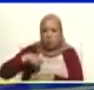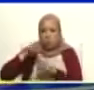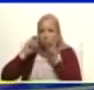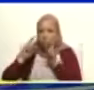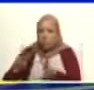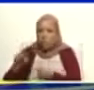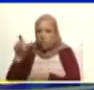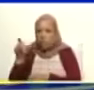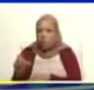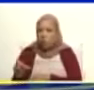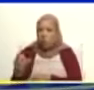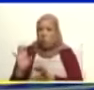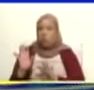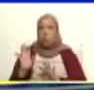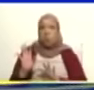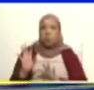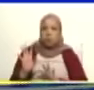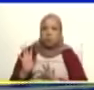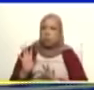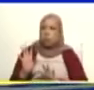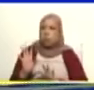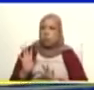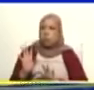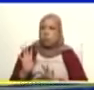visto, vosotros los habéis visto.